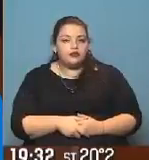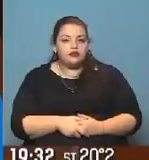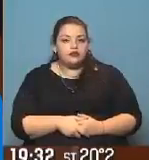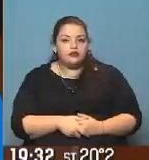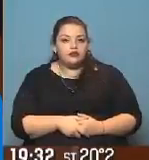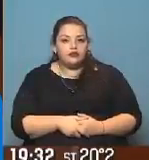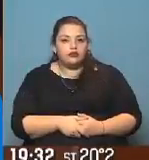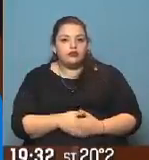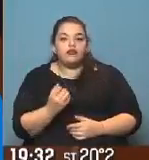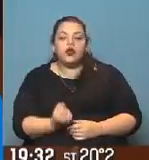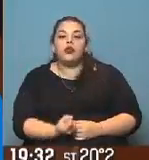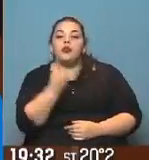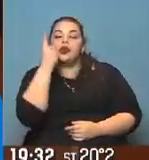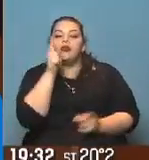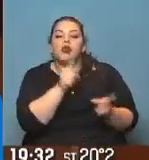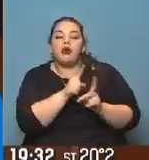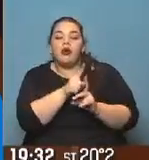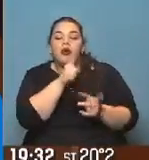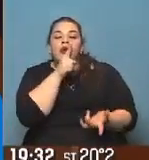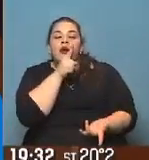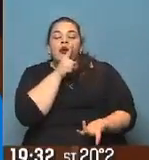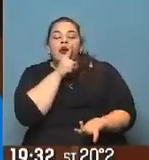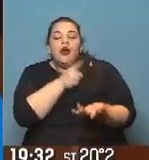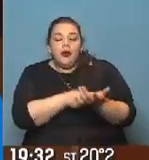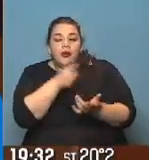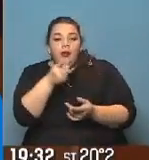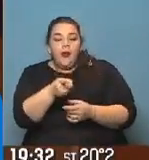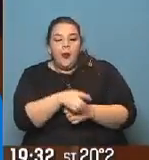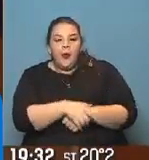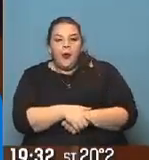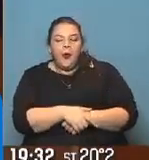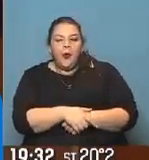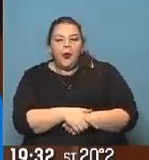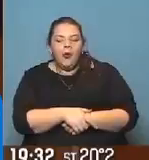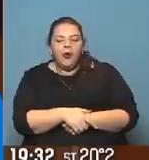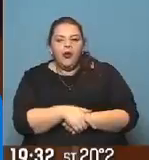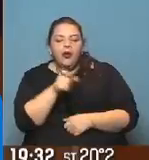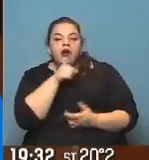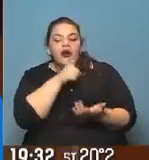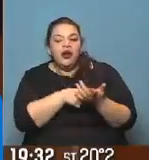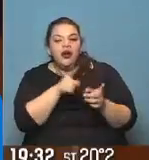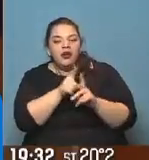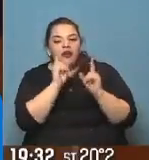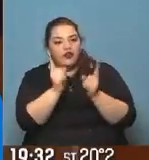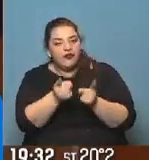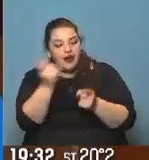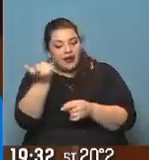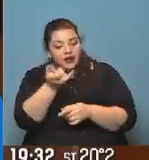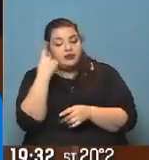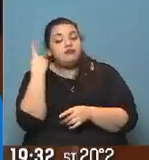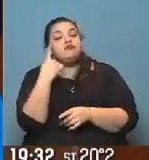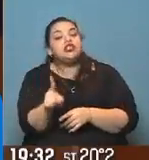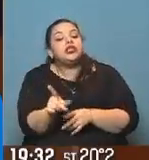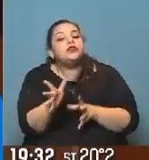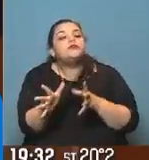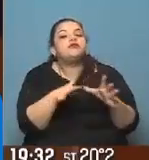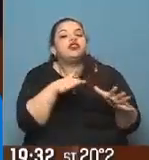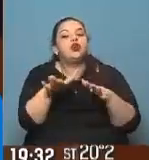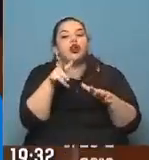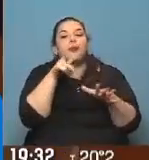también de la Cámara de Capital. Y ese fallo se sostuvo parcialmente, pero era una situación similar,